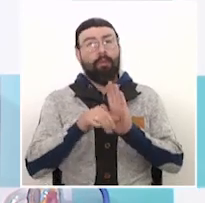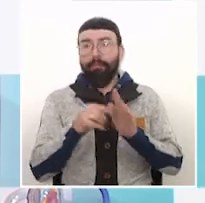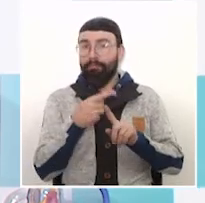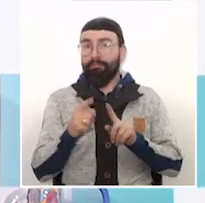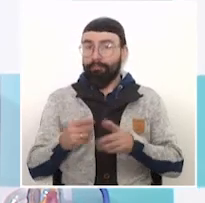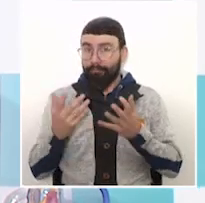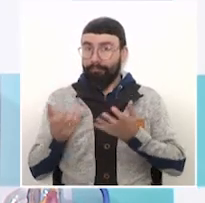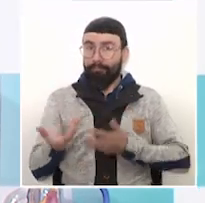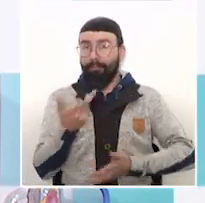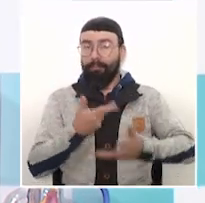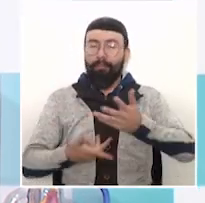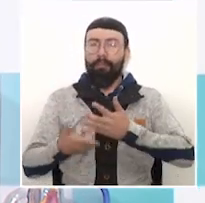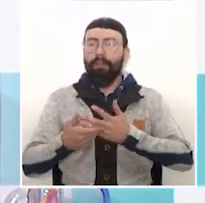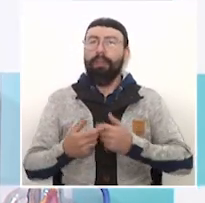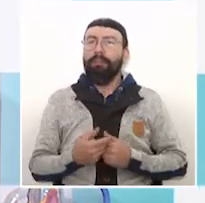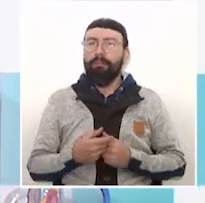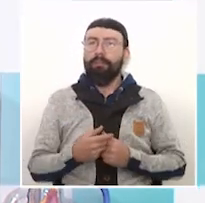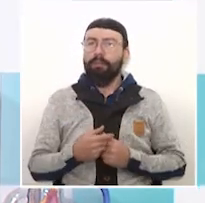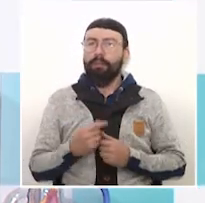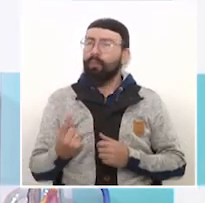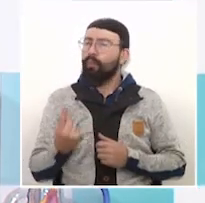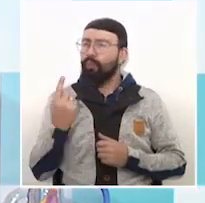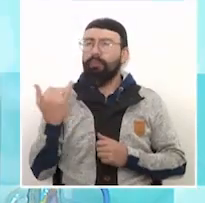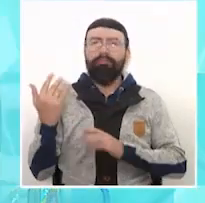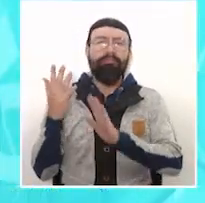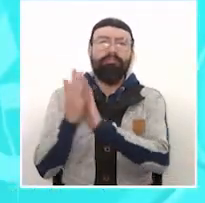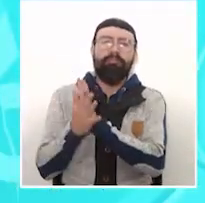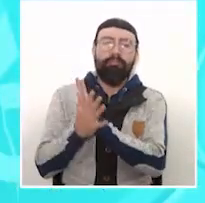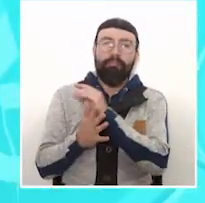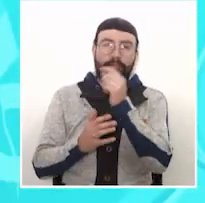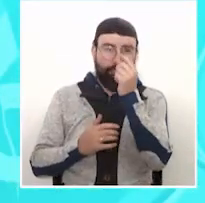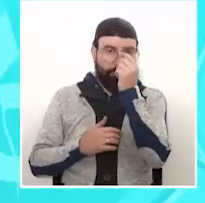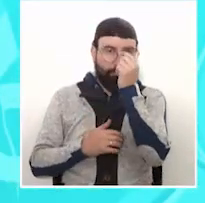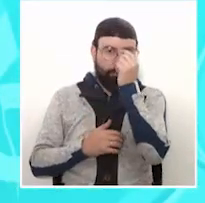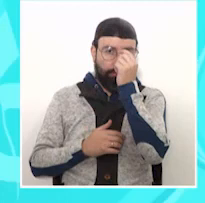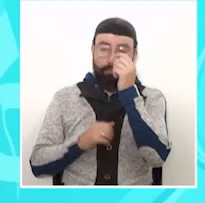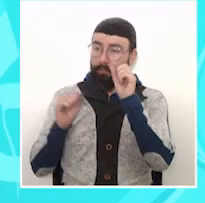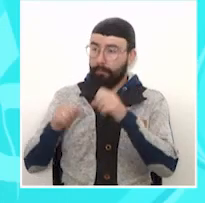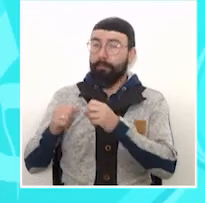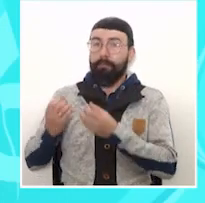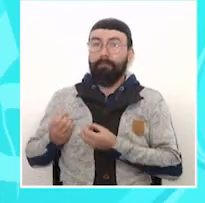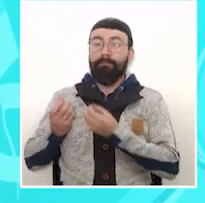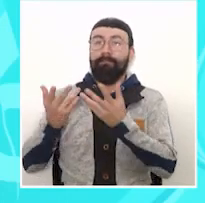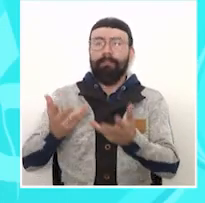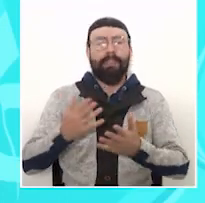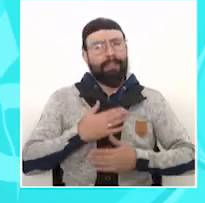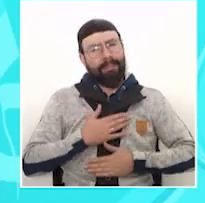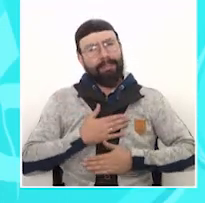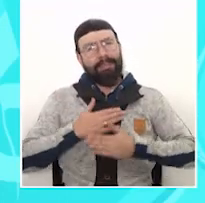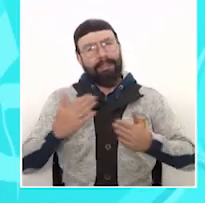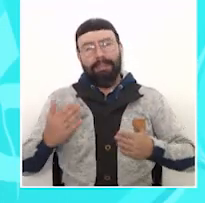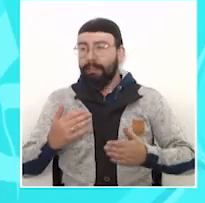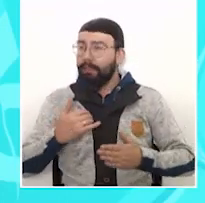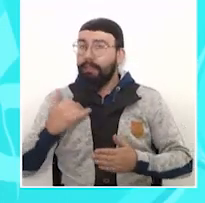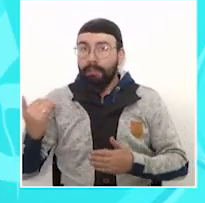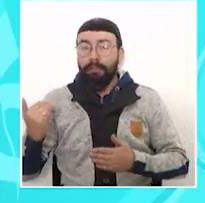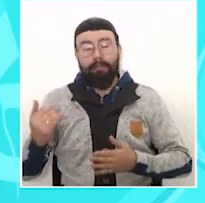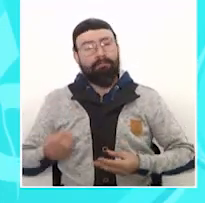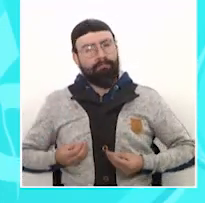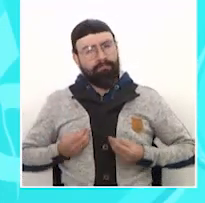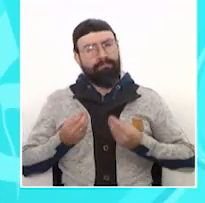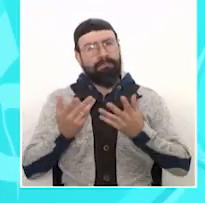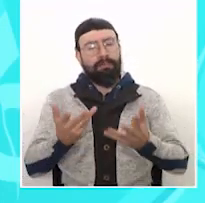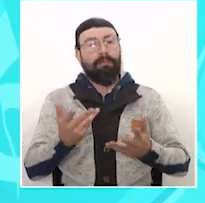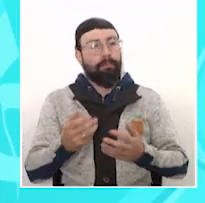compartir en este momento uno de esos mensajes para que le enviemos un saludo y también un mensaje.